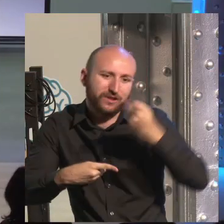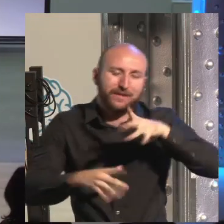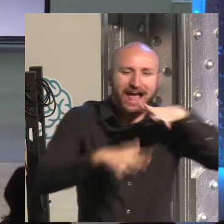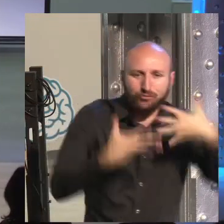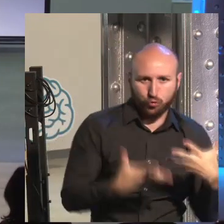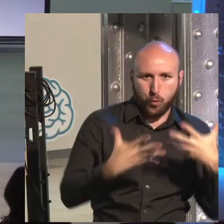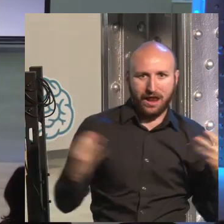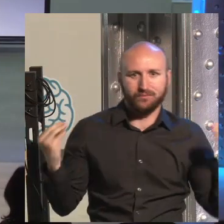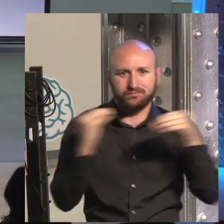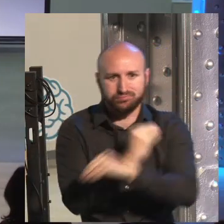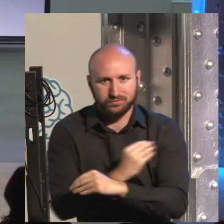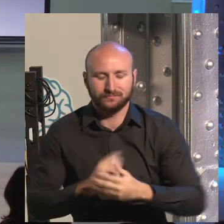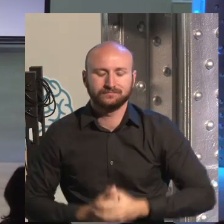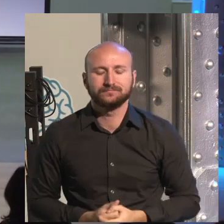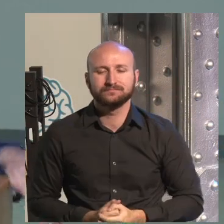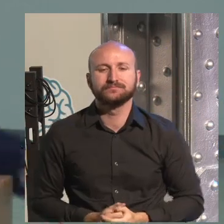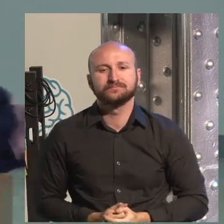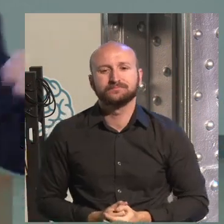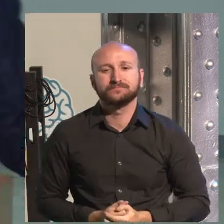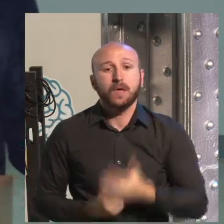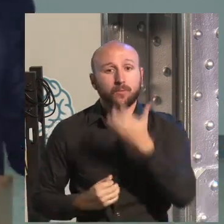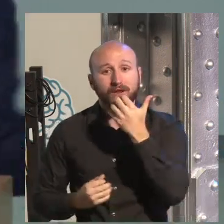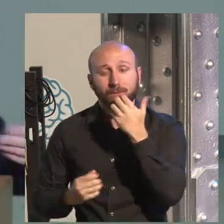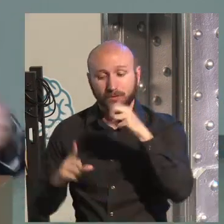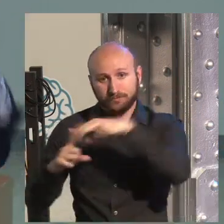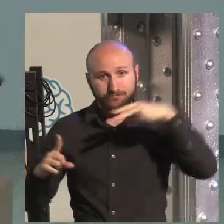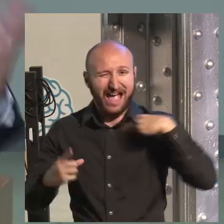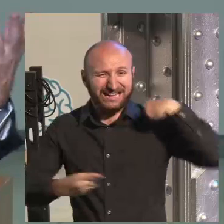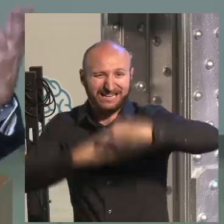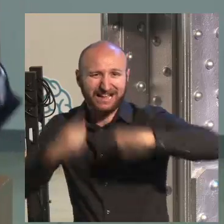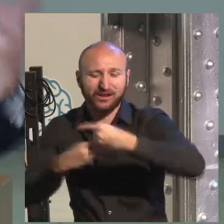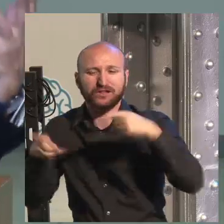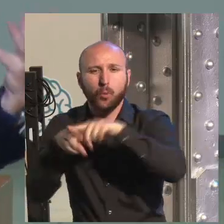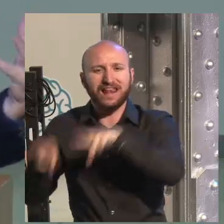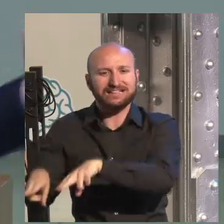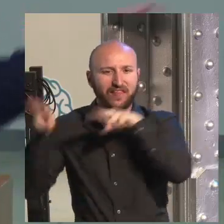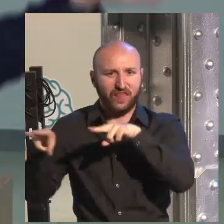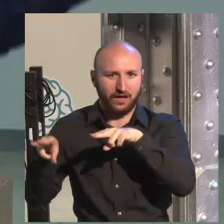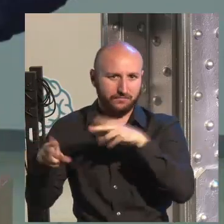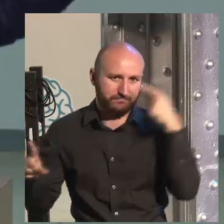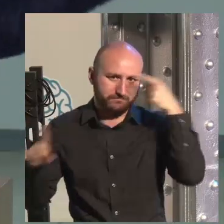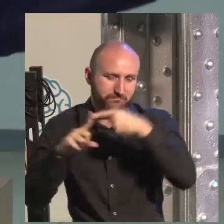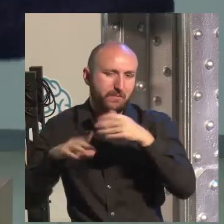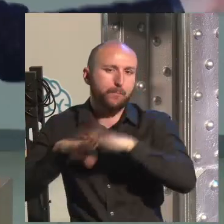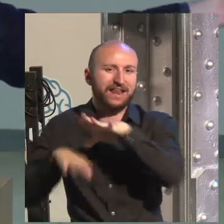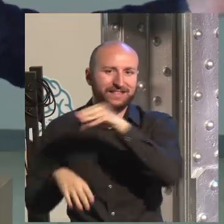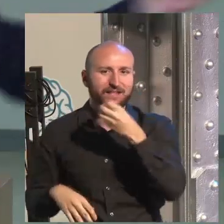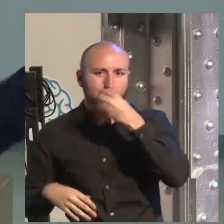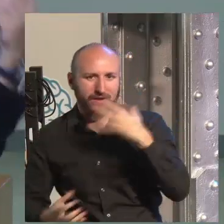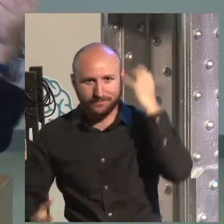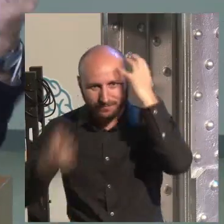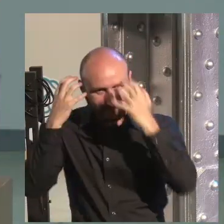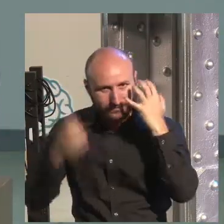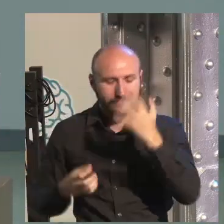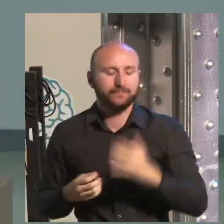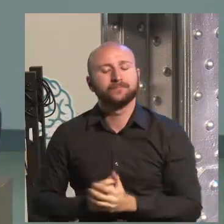Me voy a limitar a enunciar los dos paradigmas. El paradigma clásico tiene que ver con la caza, para entendernos. Tiene que ver con la selección